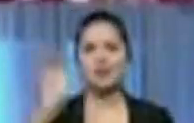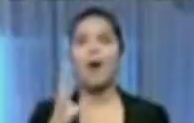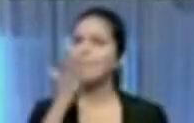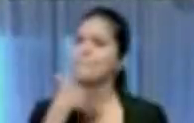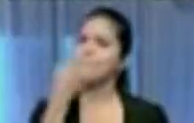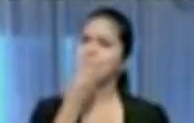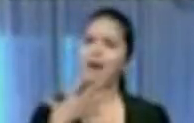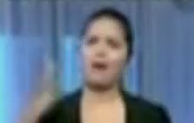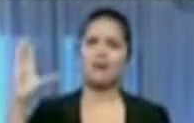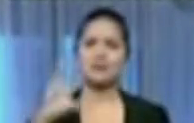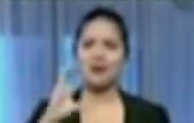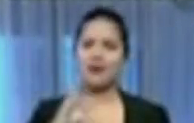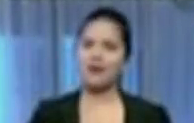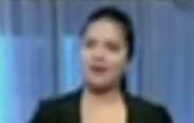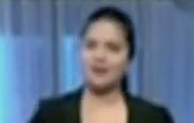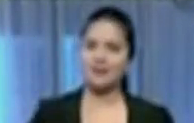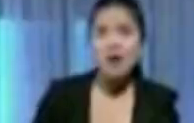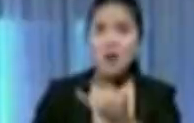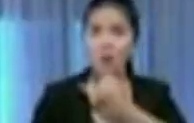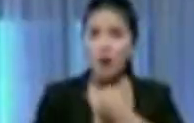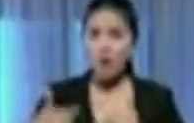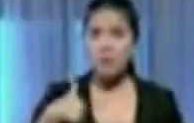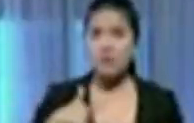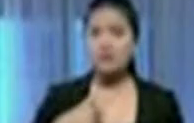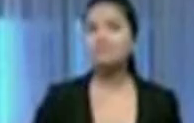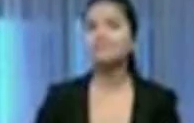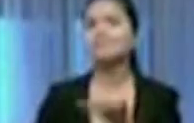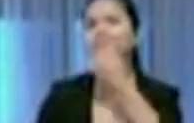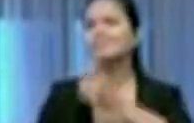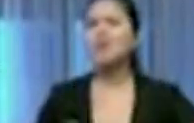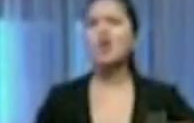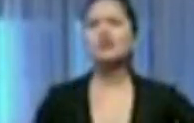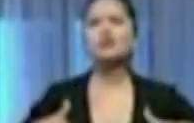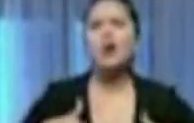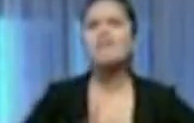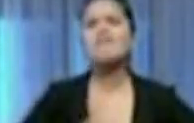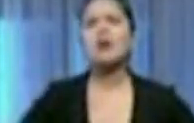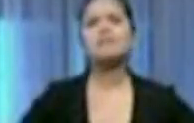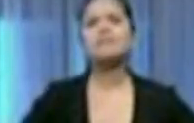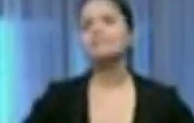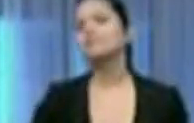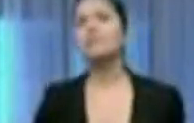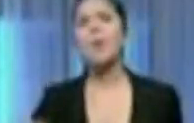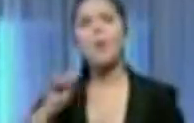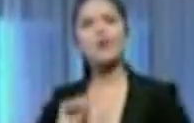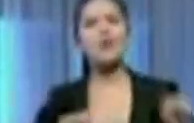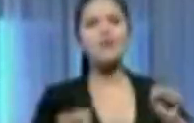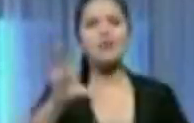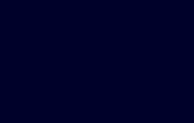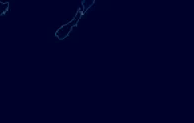suspender la inmunidad parlamentaria a la mayoría opositora en el legislativo estoy dispuesto a todo por defender